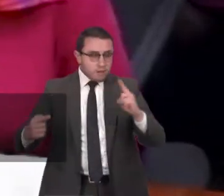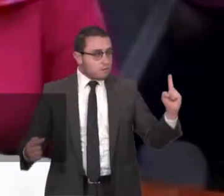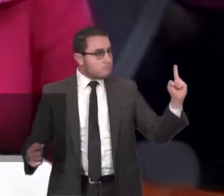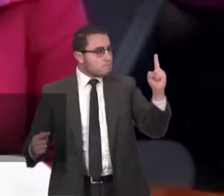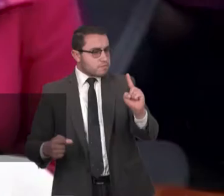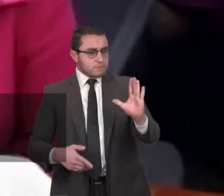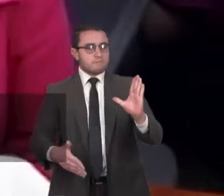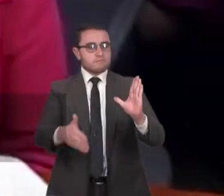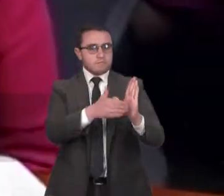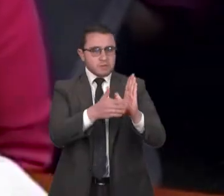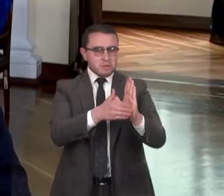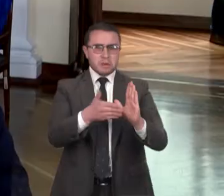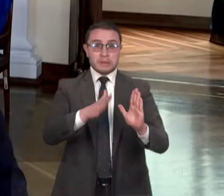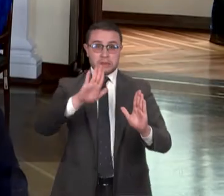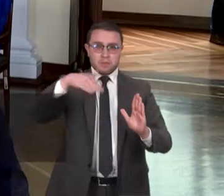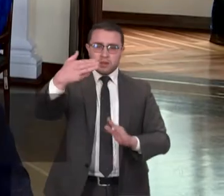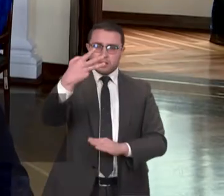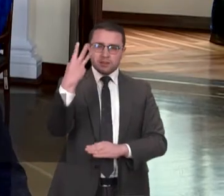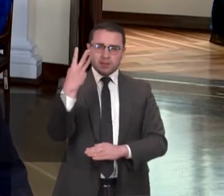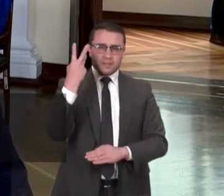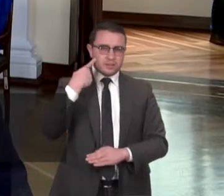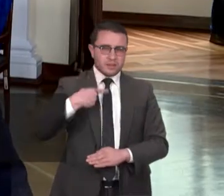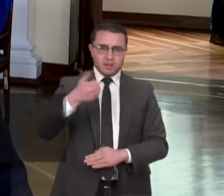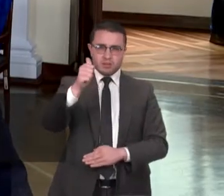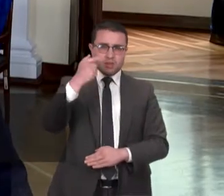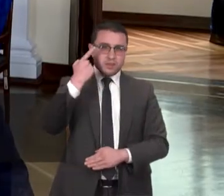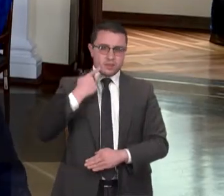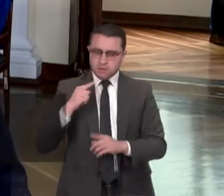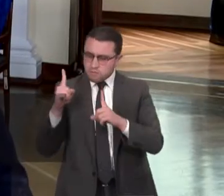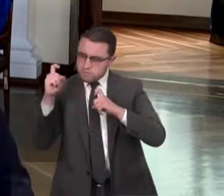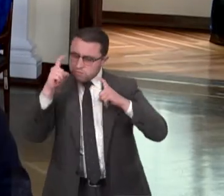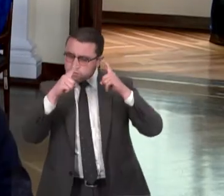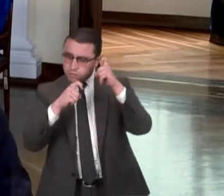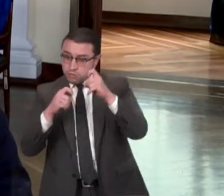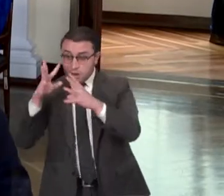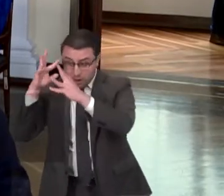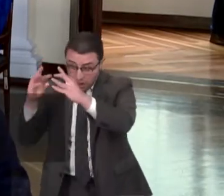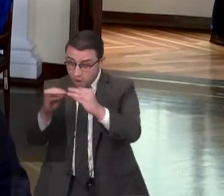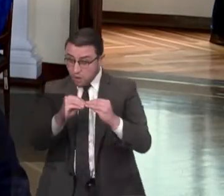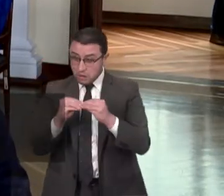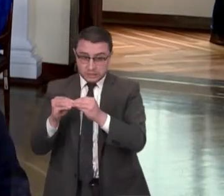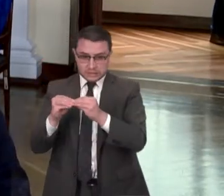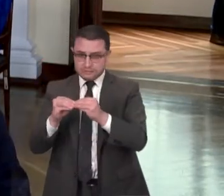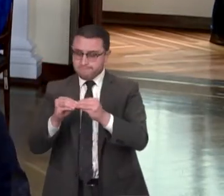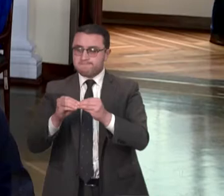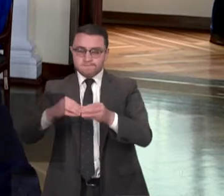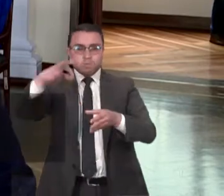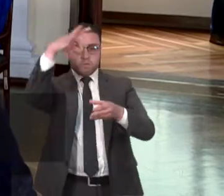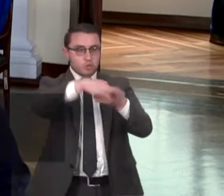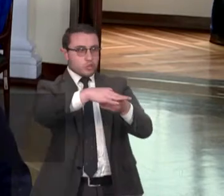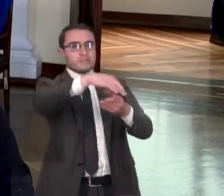para entre 3 y 10 días de reflexión, se vota. Y si la mayoría vota porque se